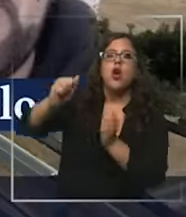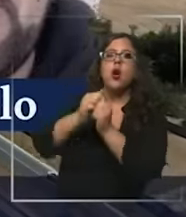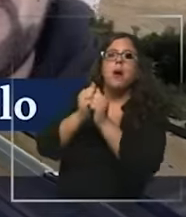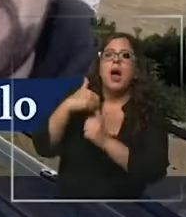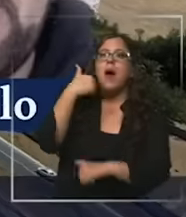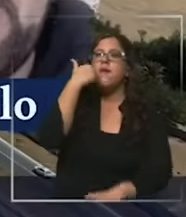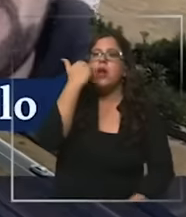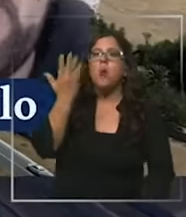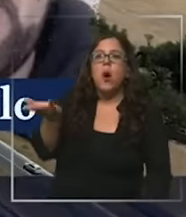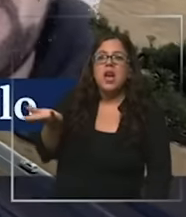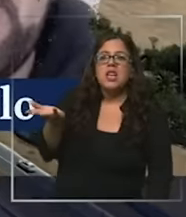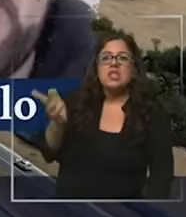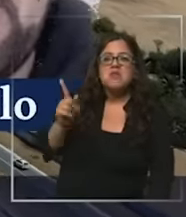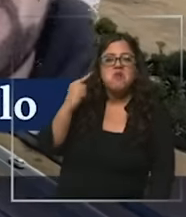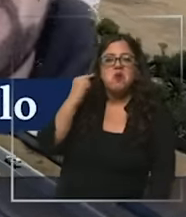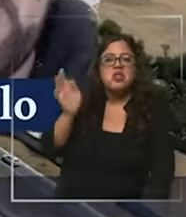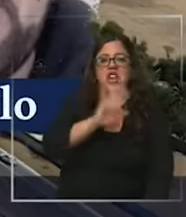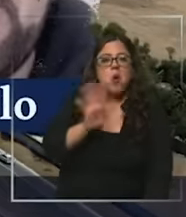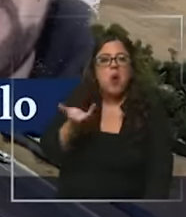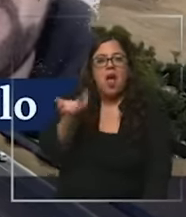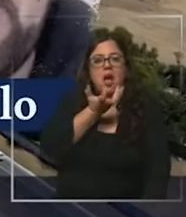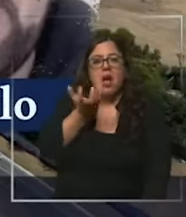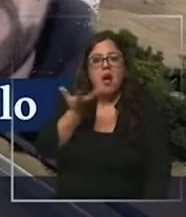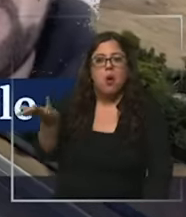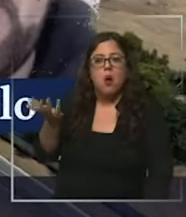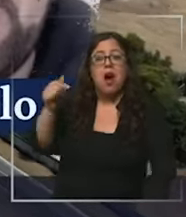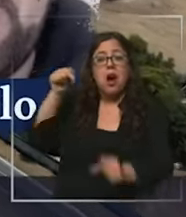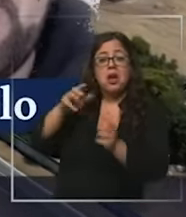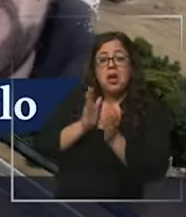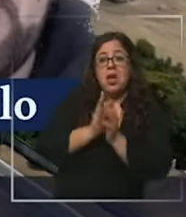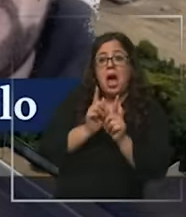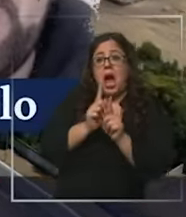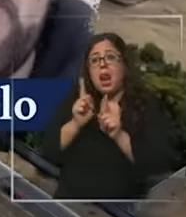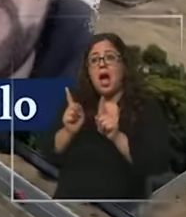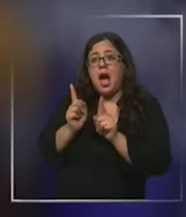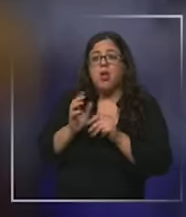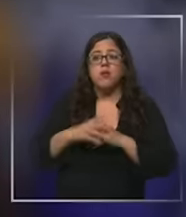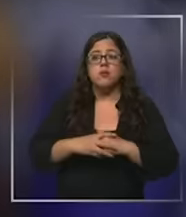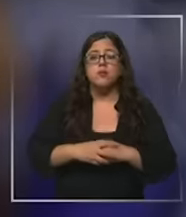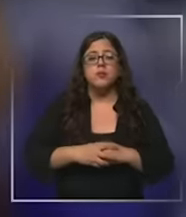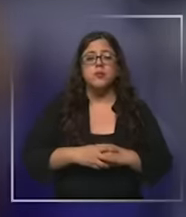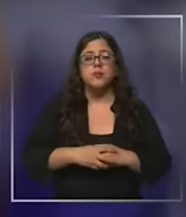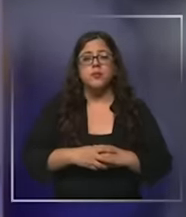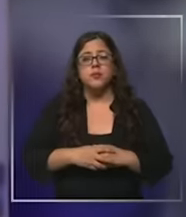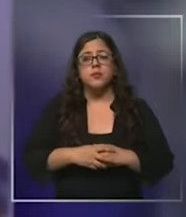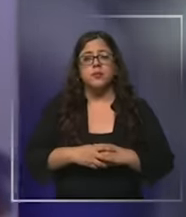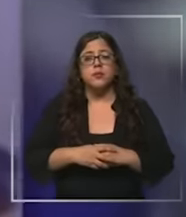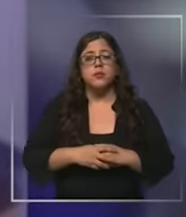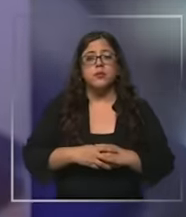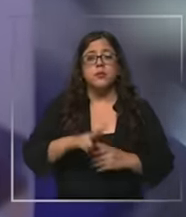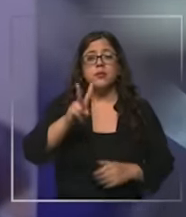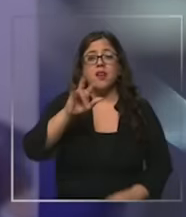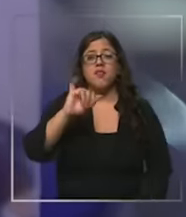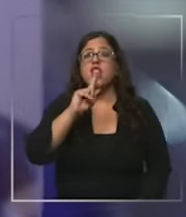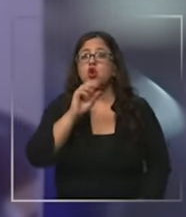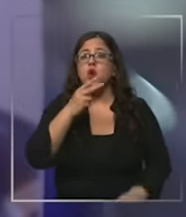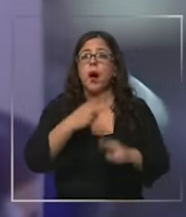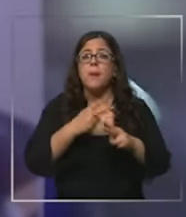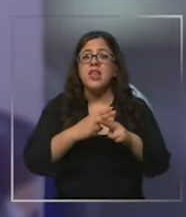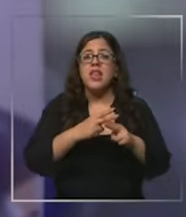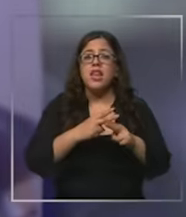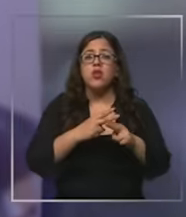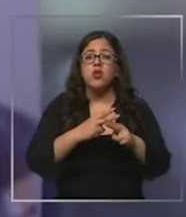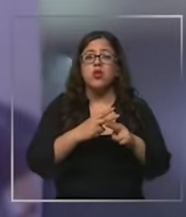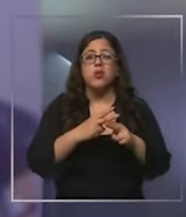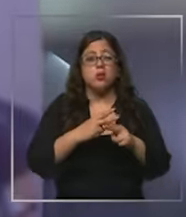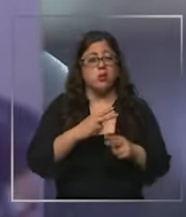anda tímido, no lo escucho hablar ni una... ¿Qué está por el lado mío? Yo sí. No. Se llama Vito y su apellido dista